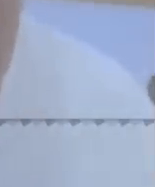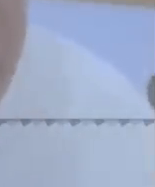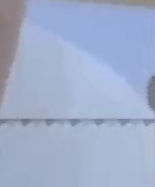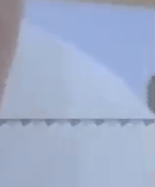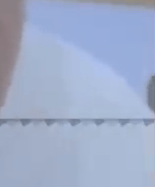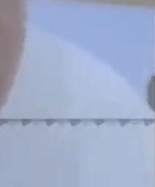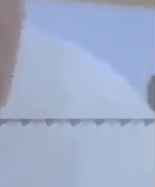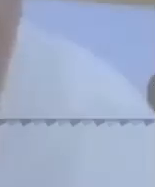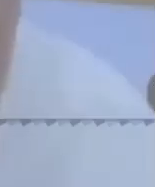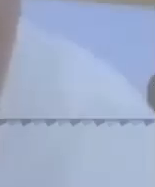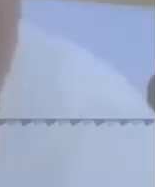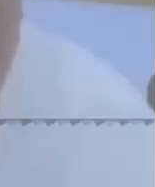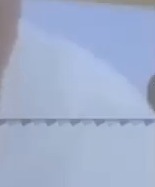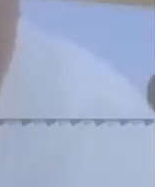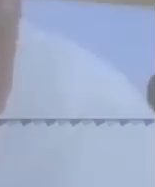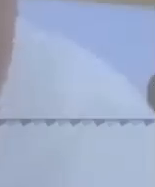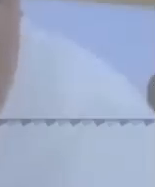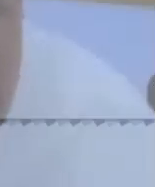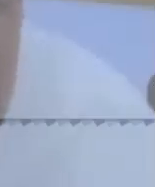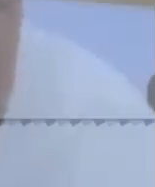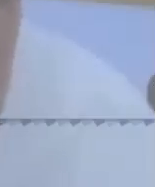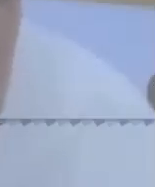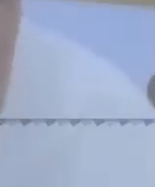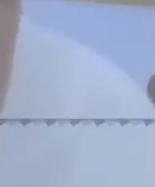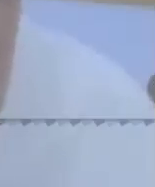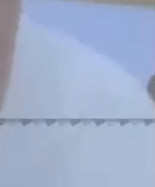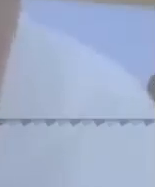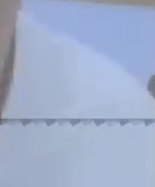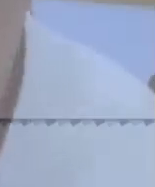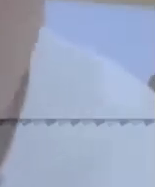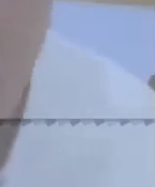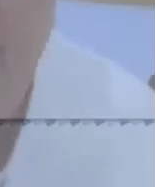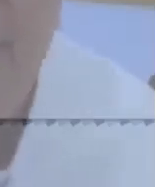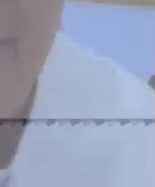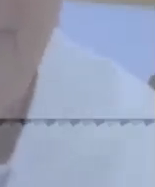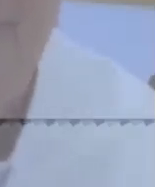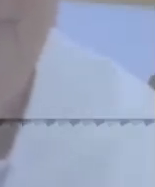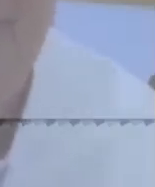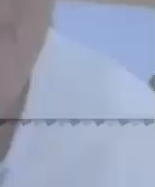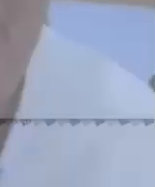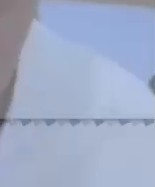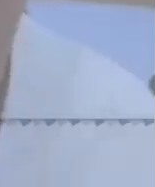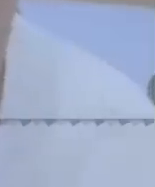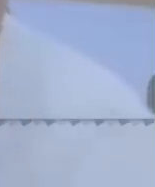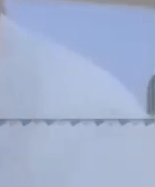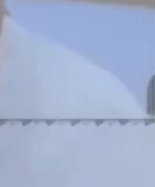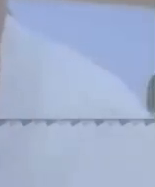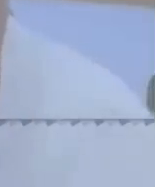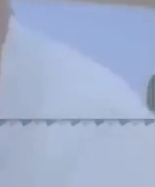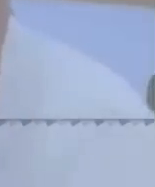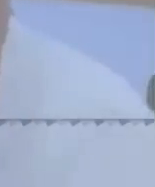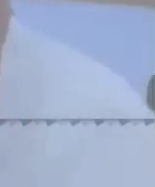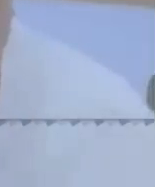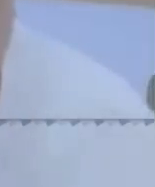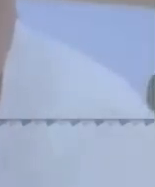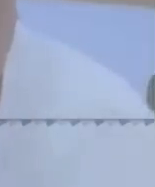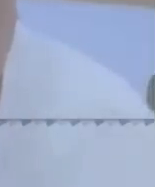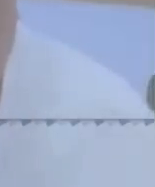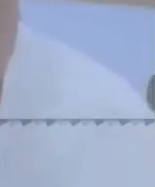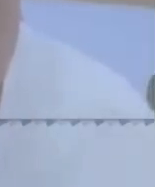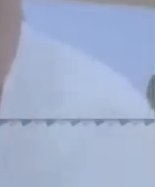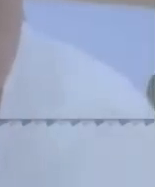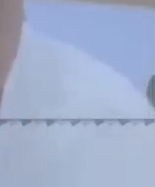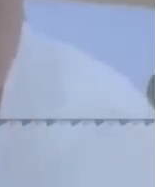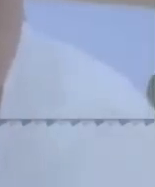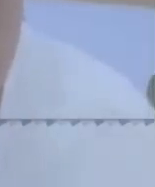ella, que el caballo que alcanza, gana y que ya está alcanzando. Y por su parte, Delfina, pues dice que no, que está unos 20 puntos por arriba de la candidata del Moral. ¿Tú